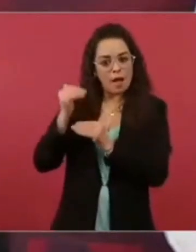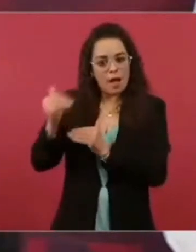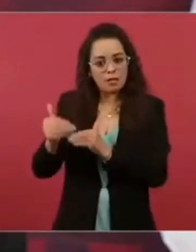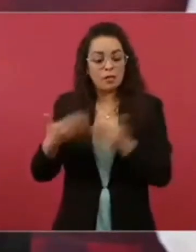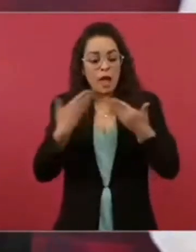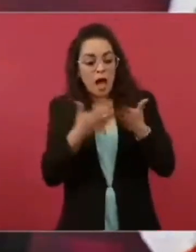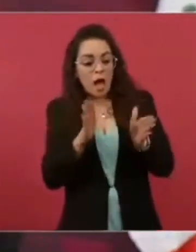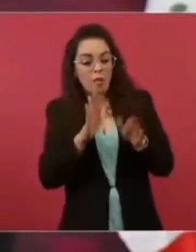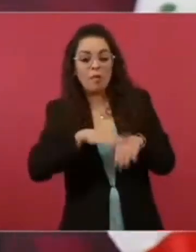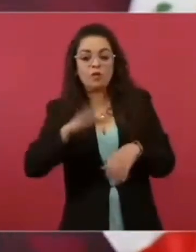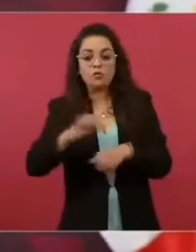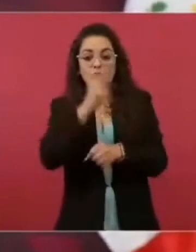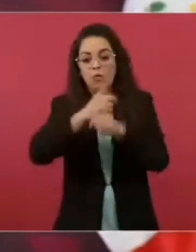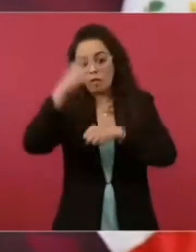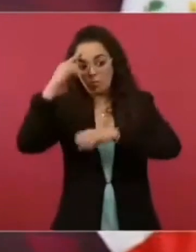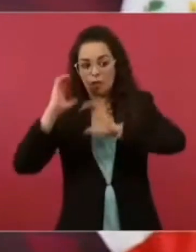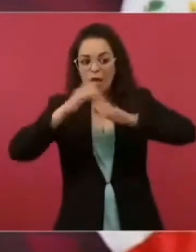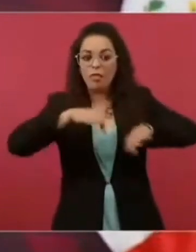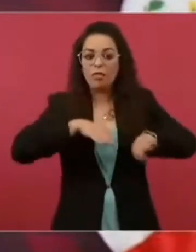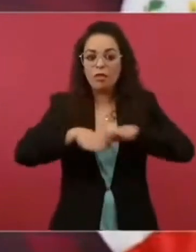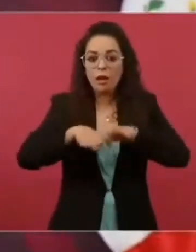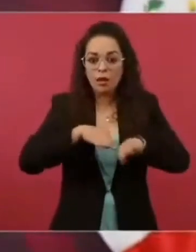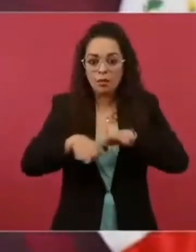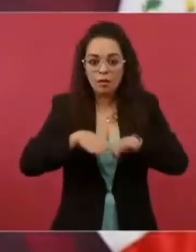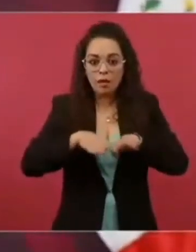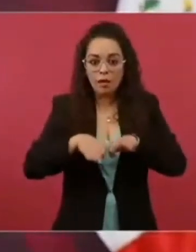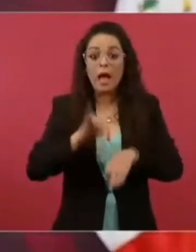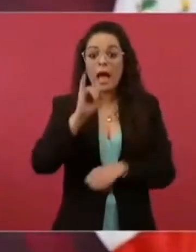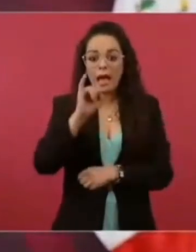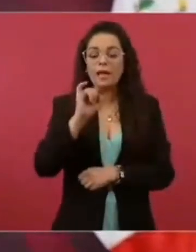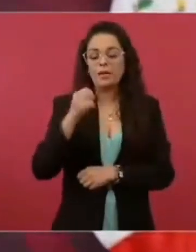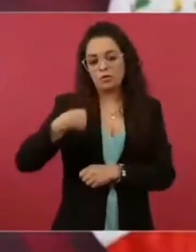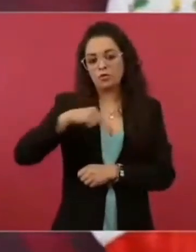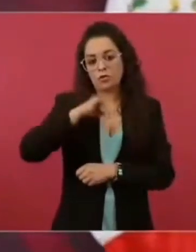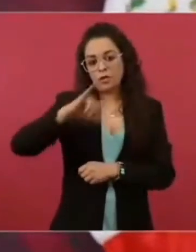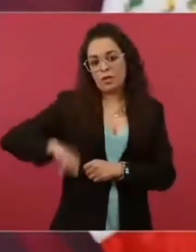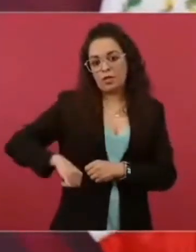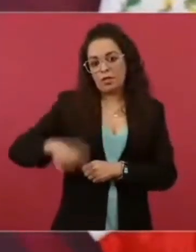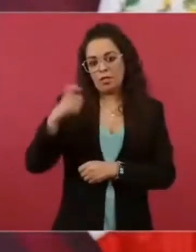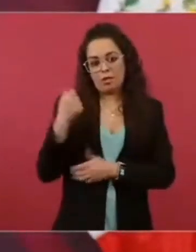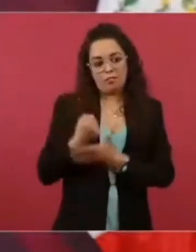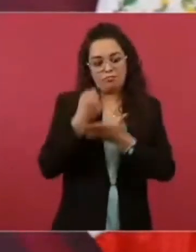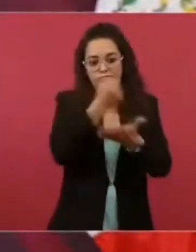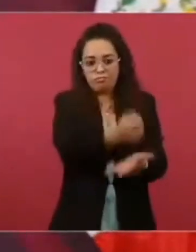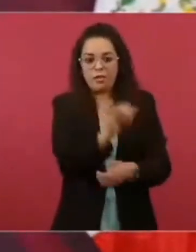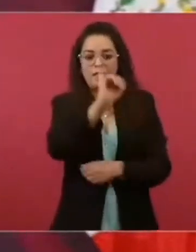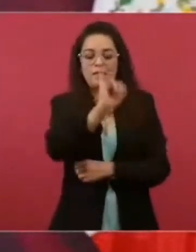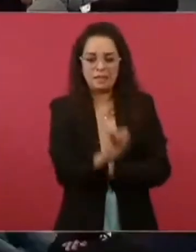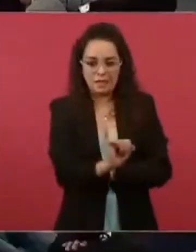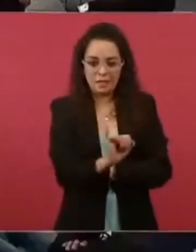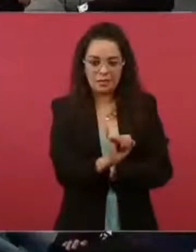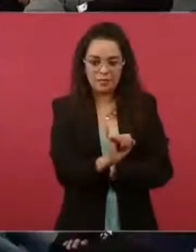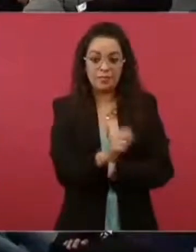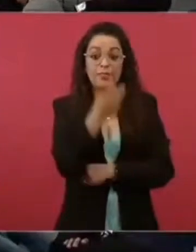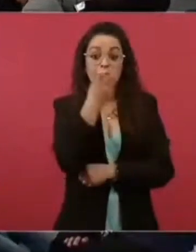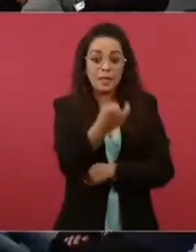eso, y se fortalecen valores, nos va a ayudar a tener una